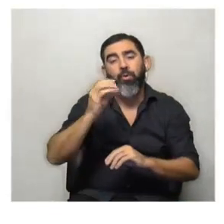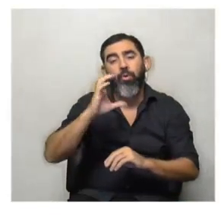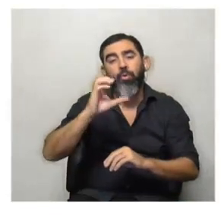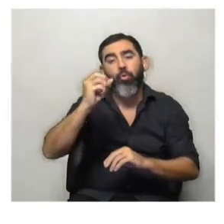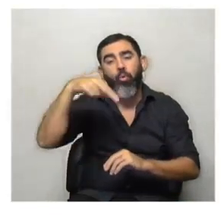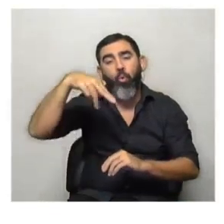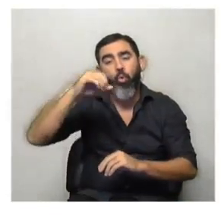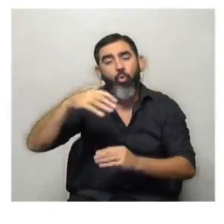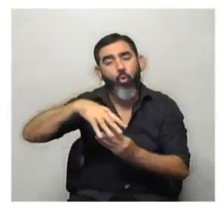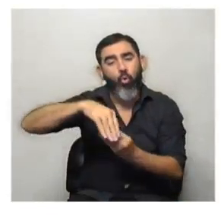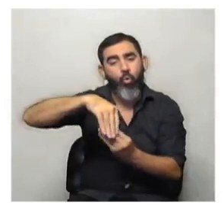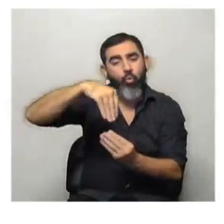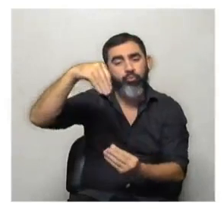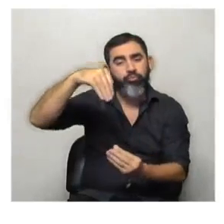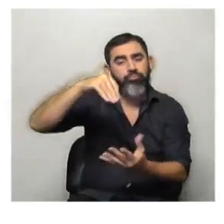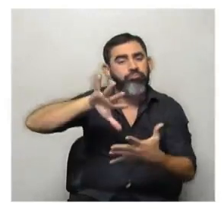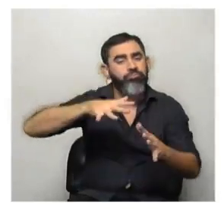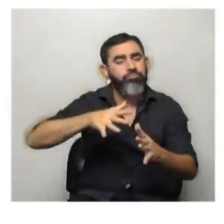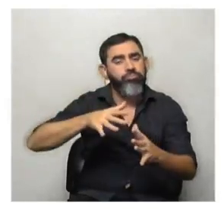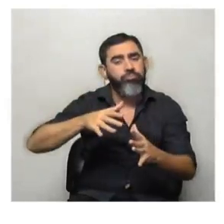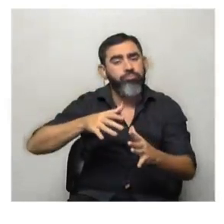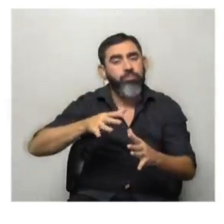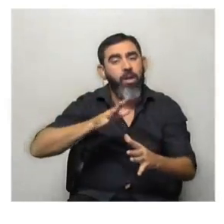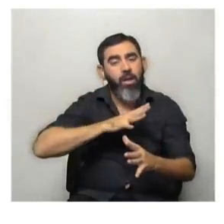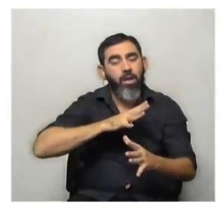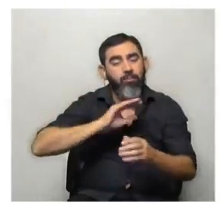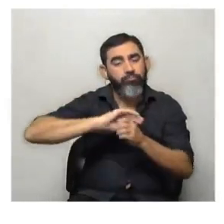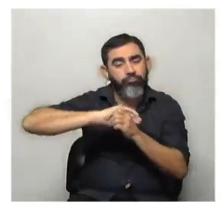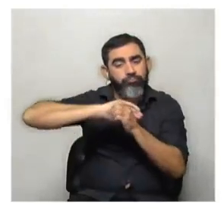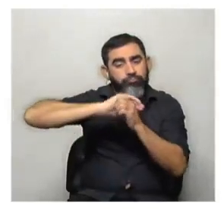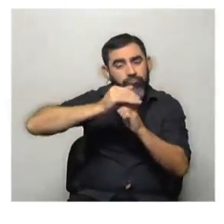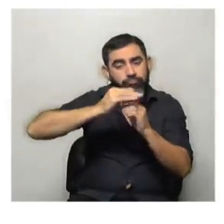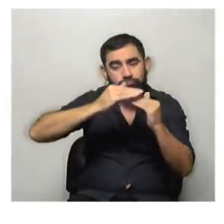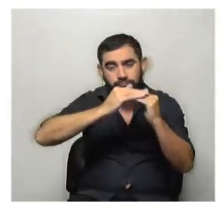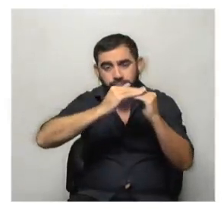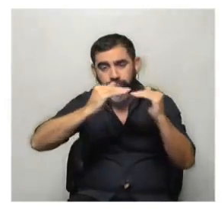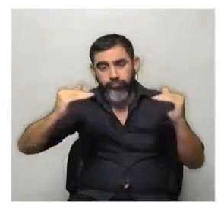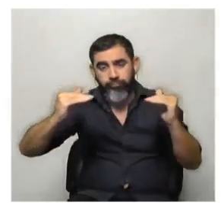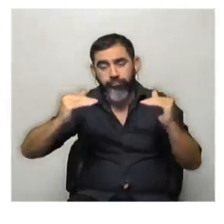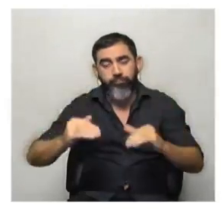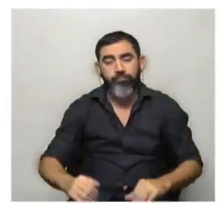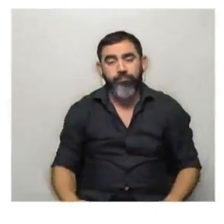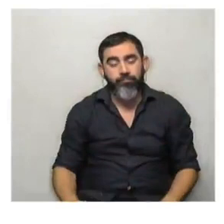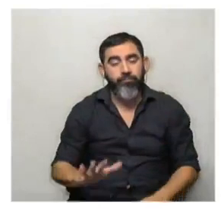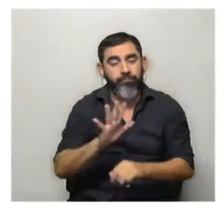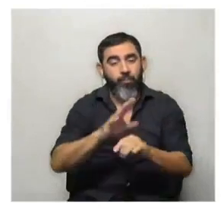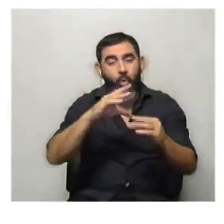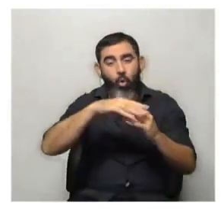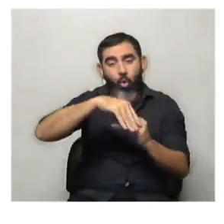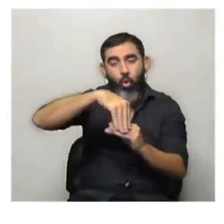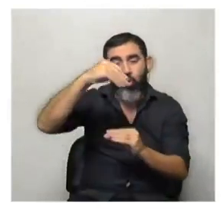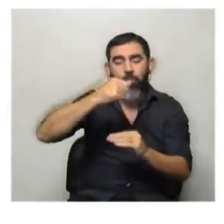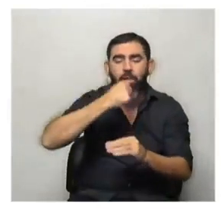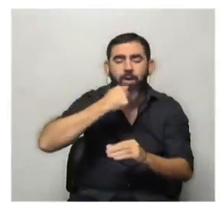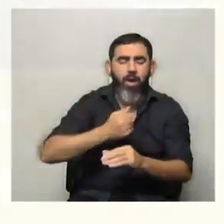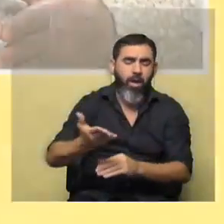Los conos son cefalópodos que tienen caparazones rectas, como se ve allí, como si formando un cono. Son de los más antiguos